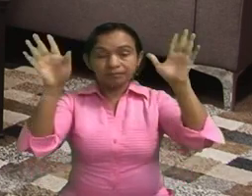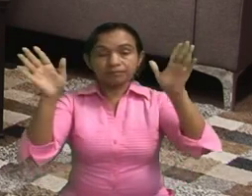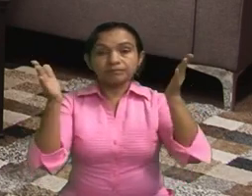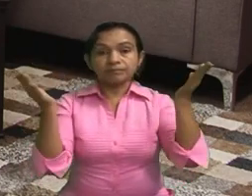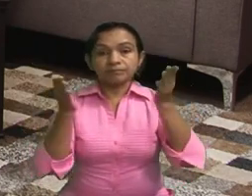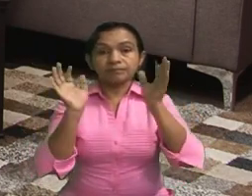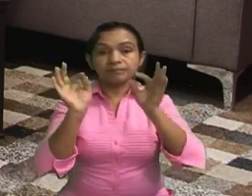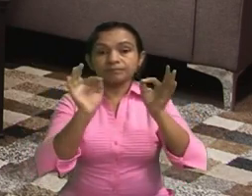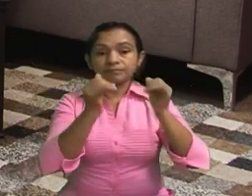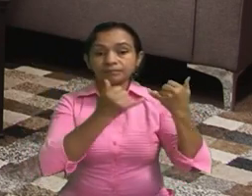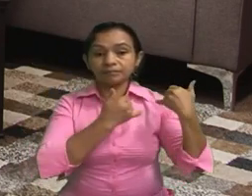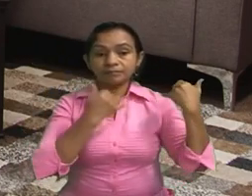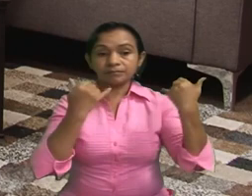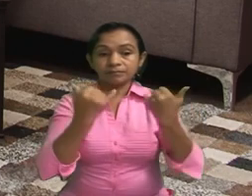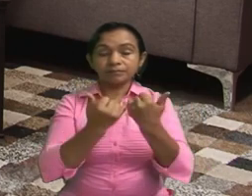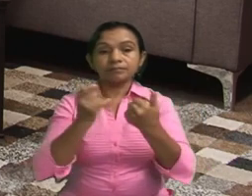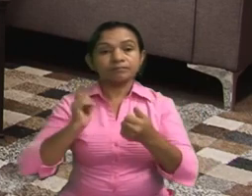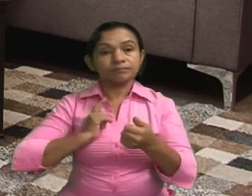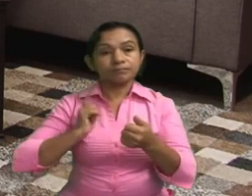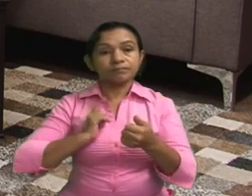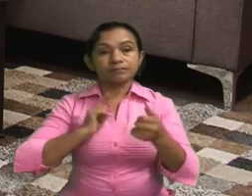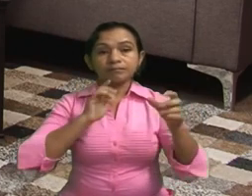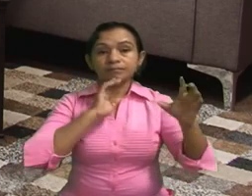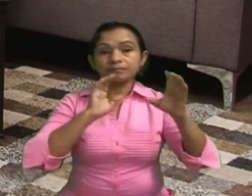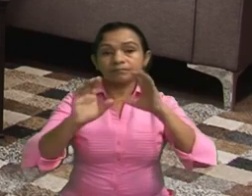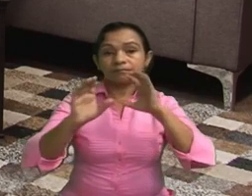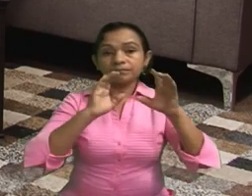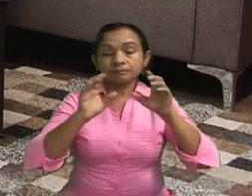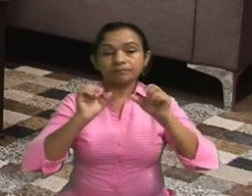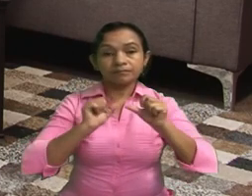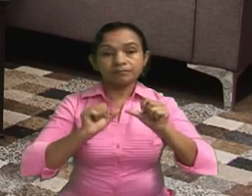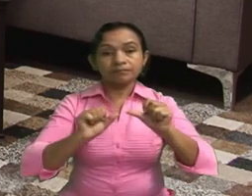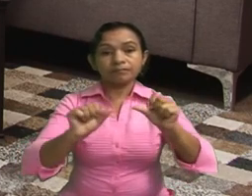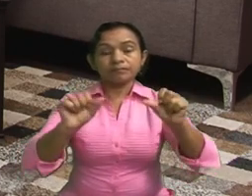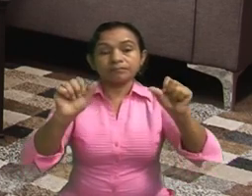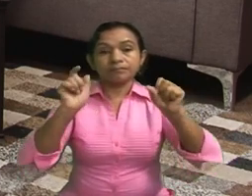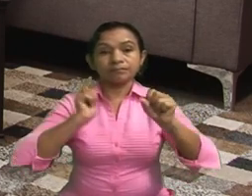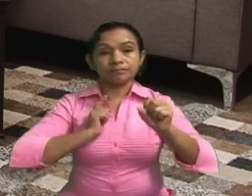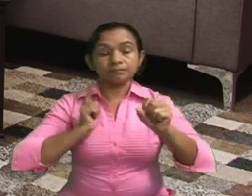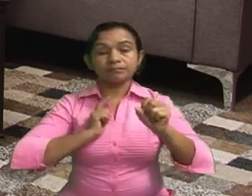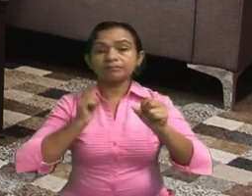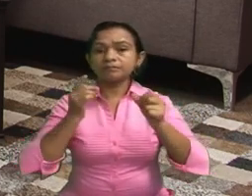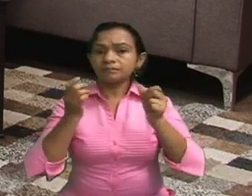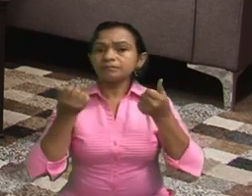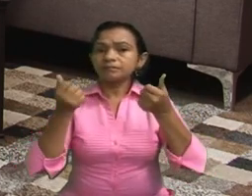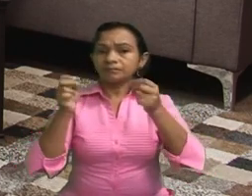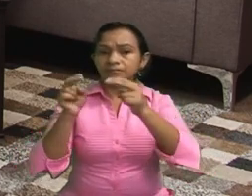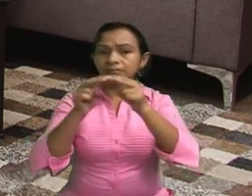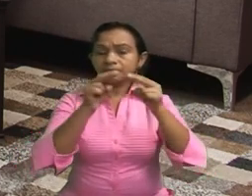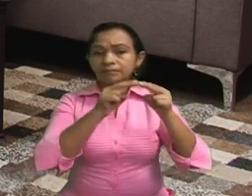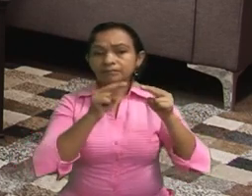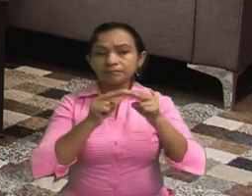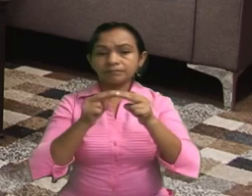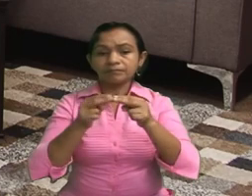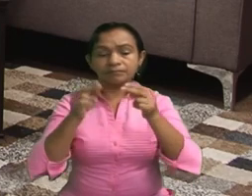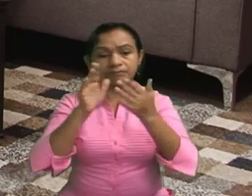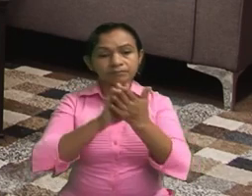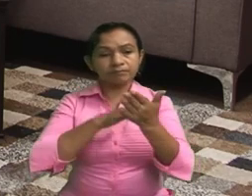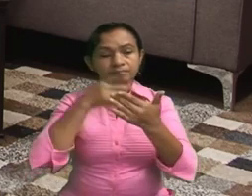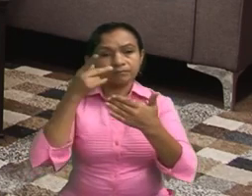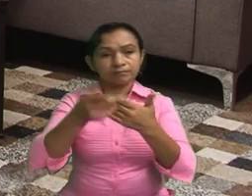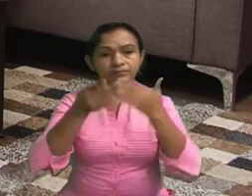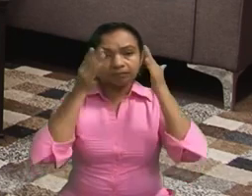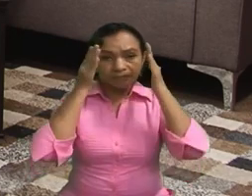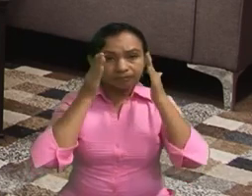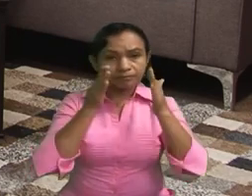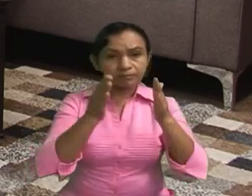entre las instituciones haya una comunicación constante y que haya una complementariedad, como decía usted. Tal vez este programa no está enfocado